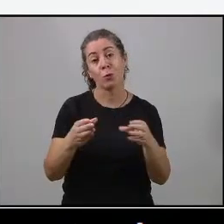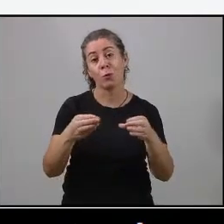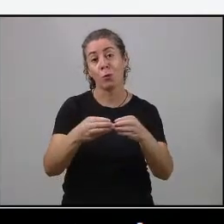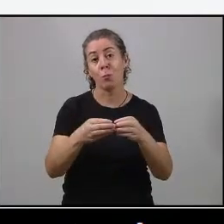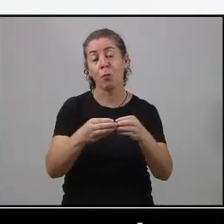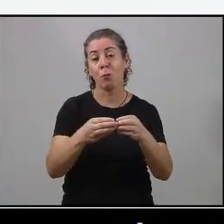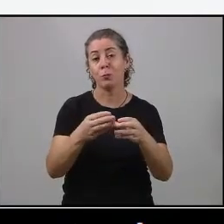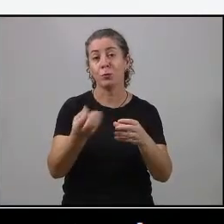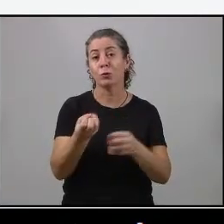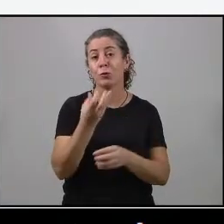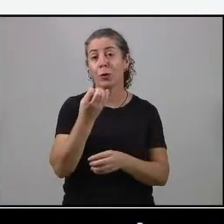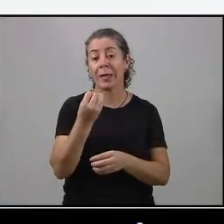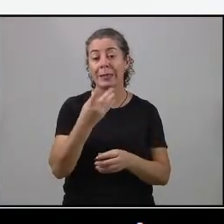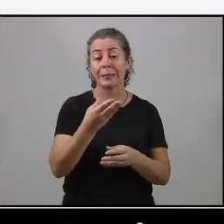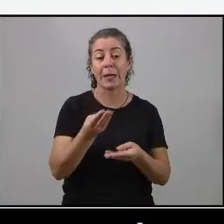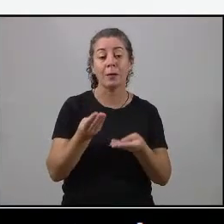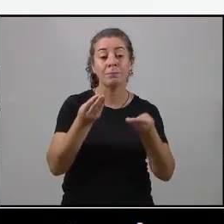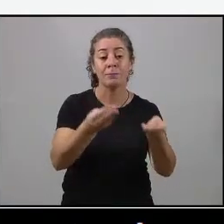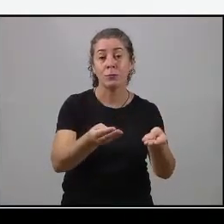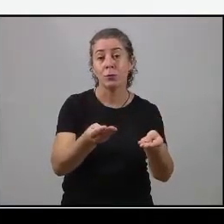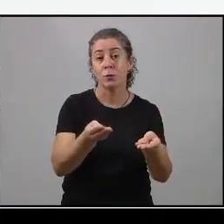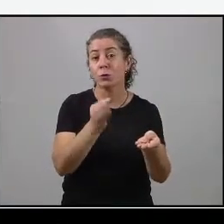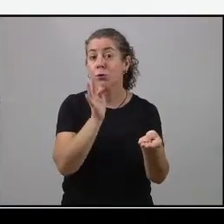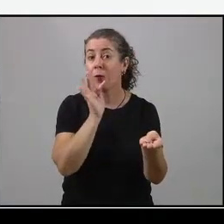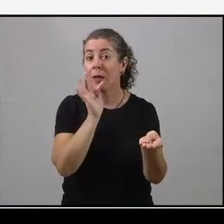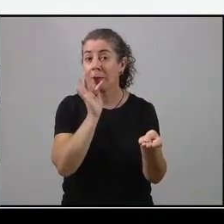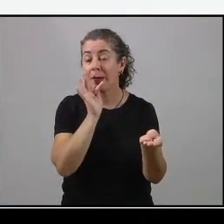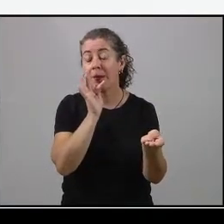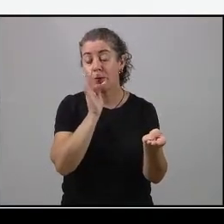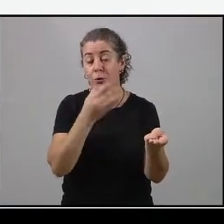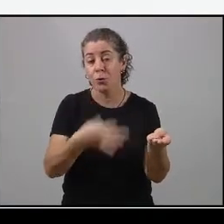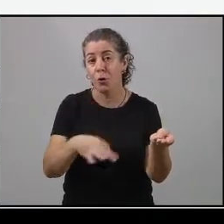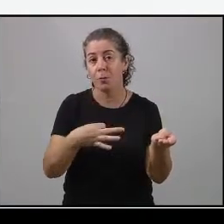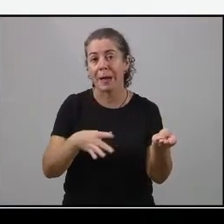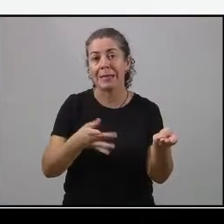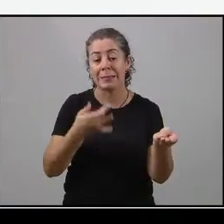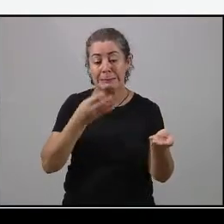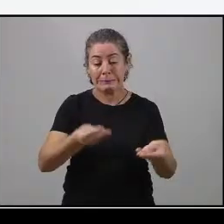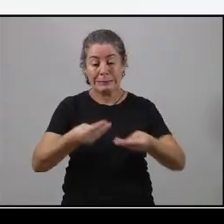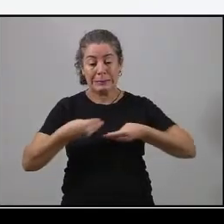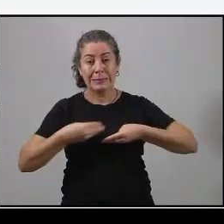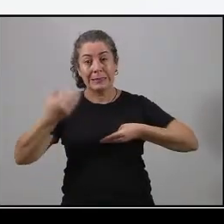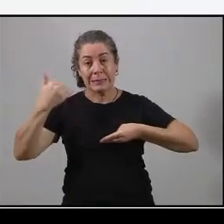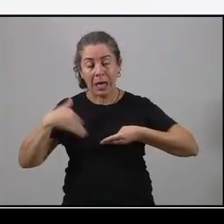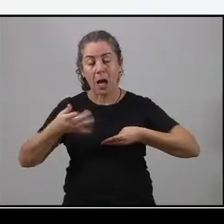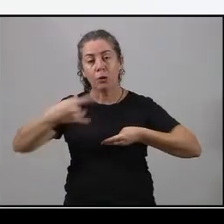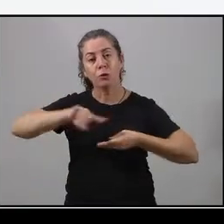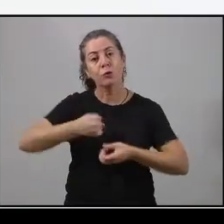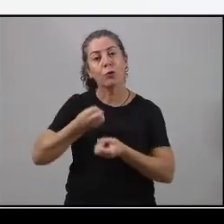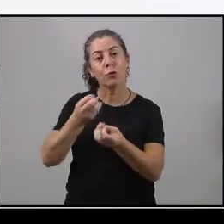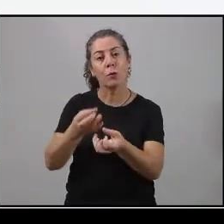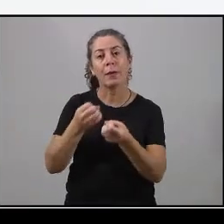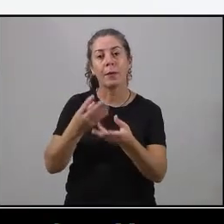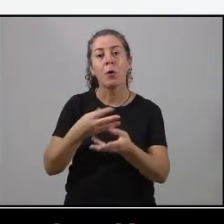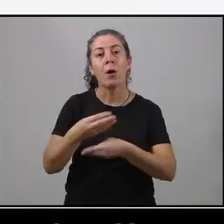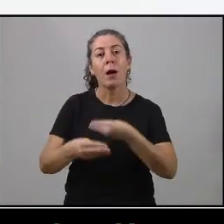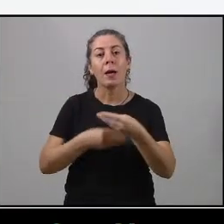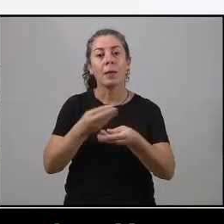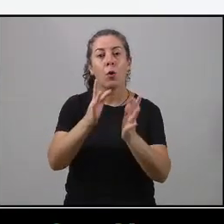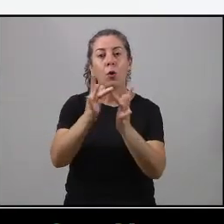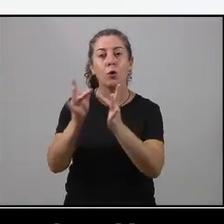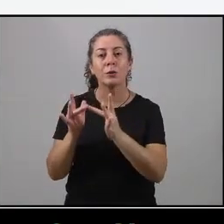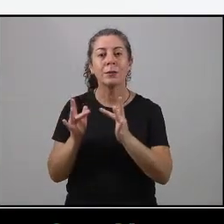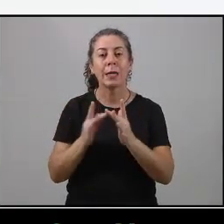había comprometido a tener. En cuanto lo tengamos, les informaremos de ello y seguiremos estableciendo esa ronda de contactos